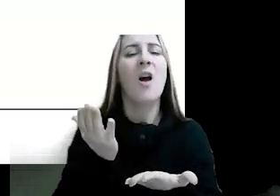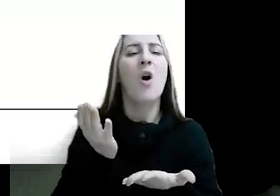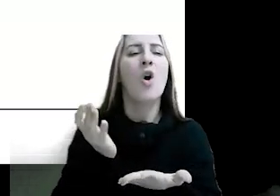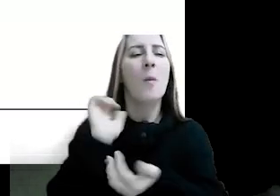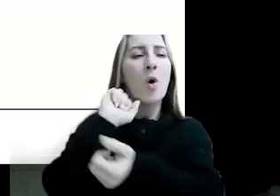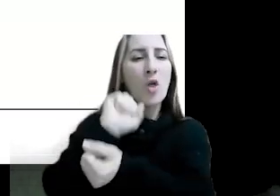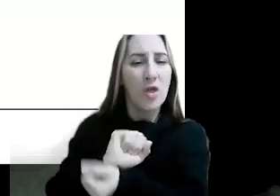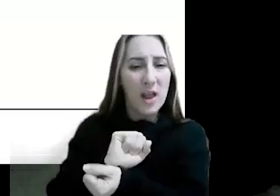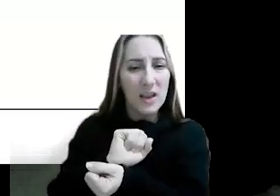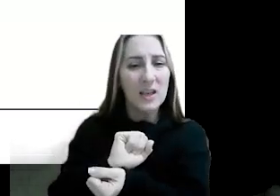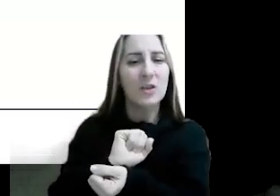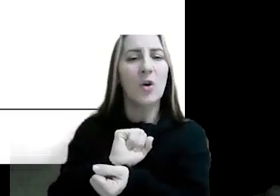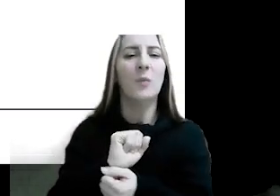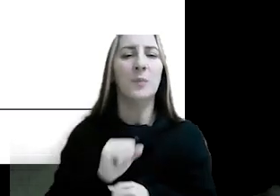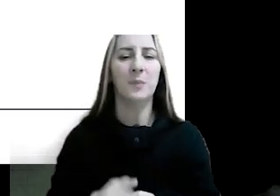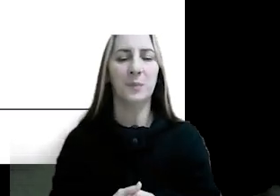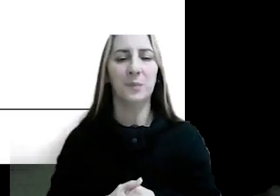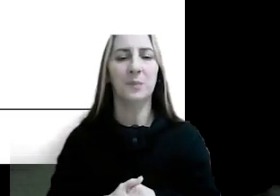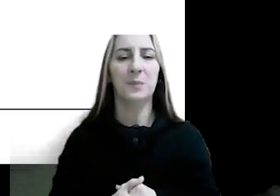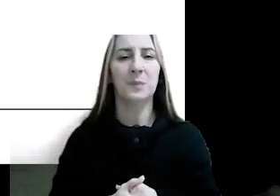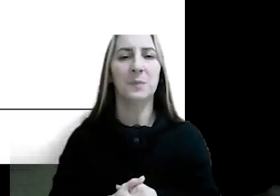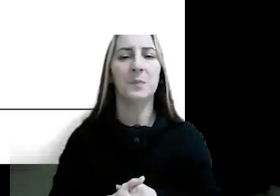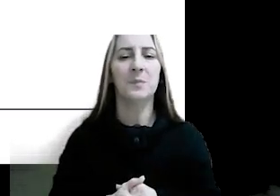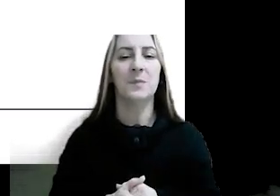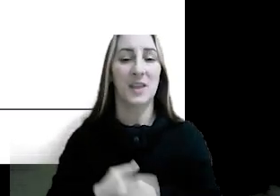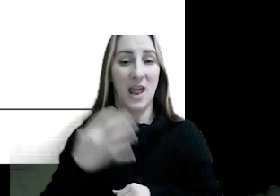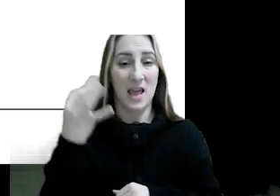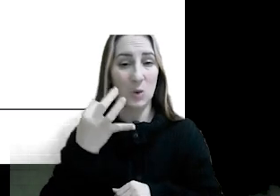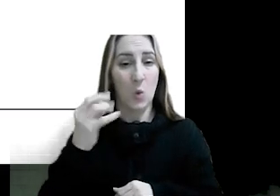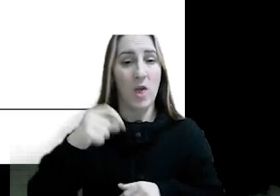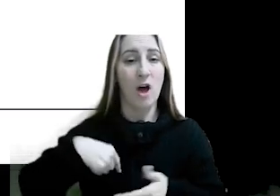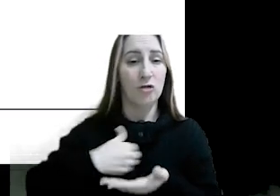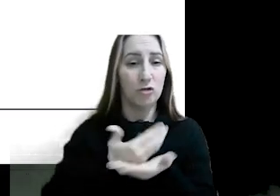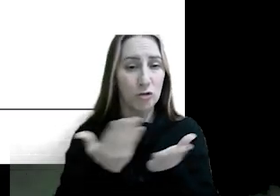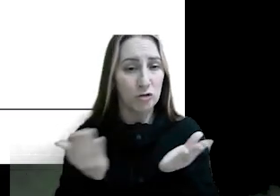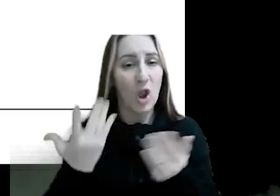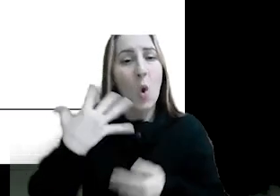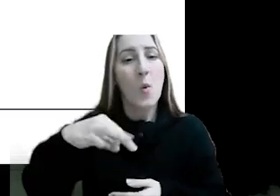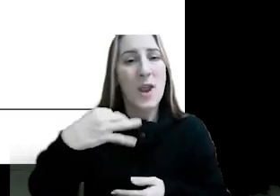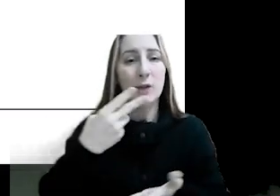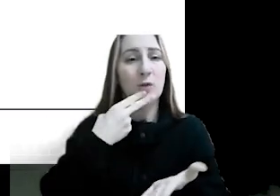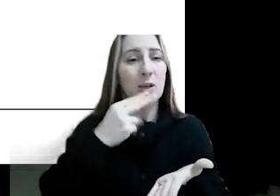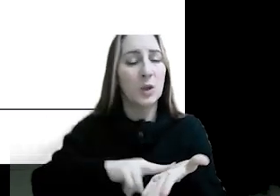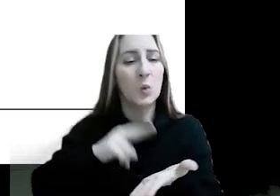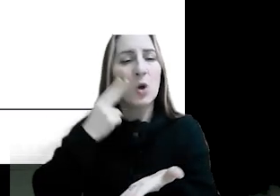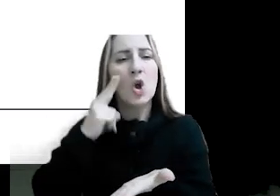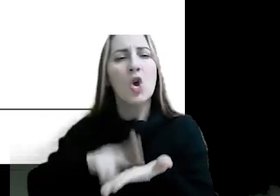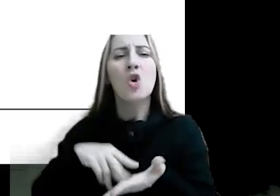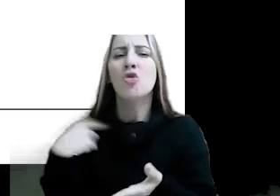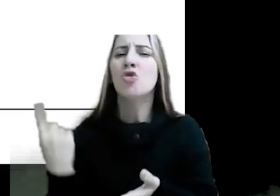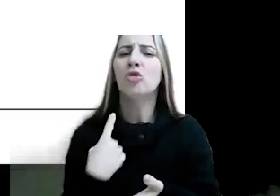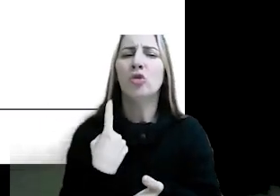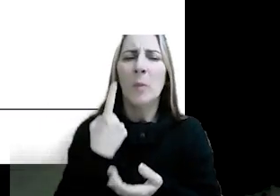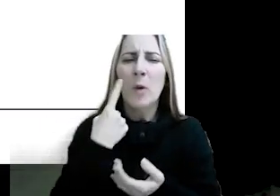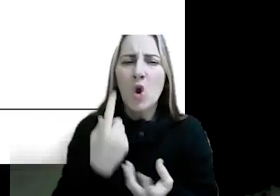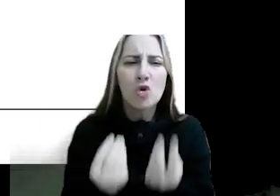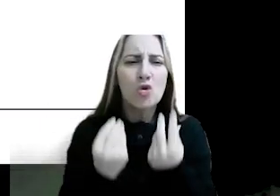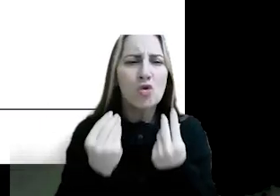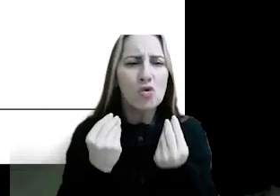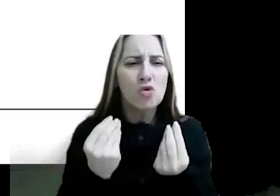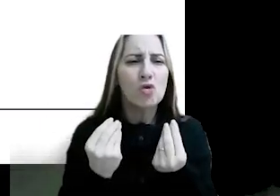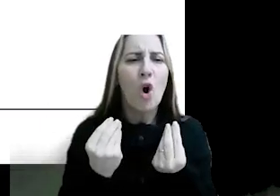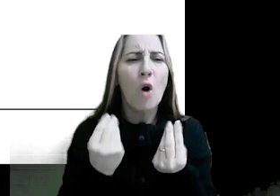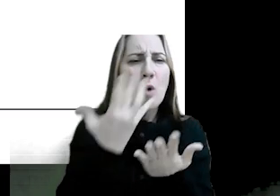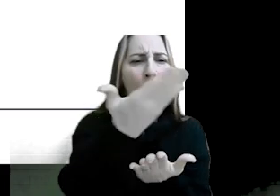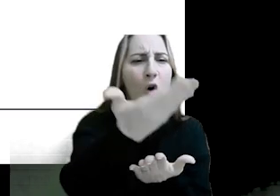cancelación de obligaciones tributarias y de la seguridad social es que veamos el cómo, ¿no? El cómo es que este delito se ve reflejado en los